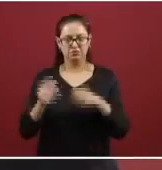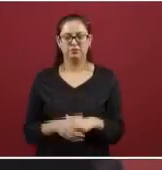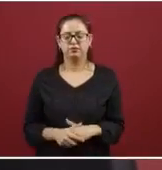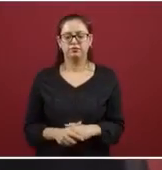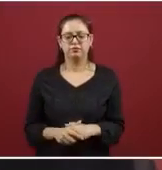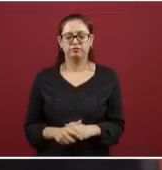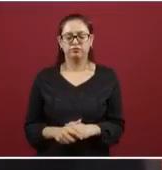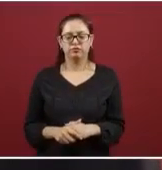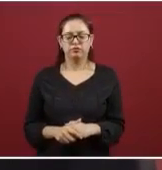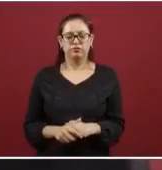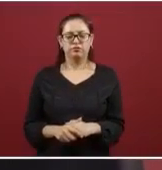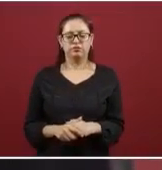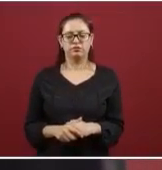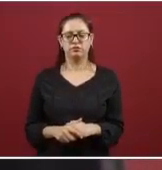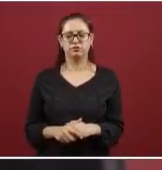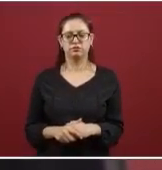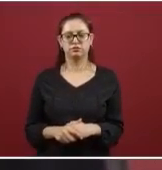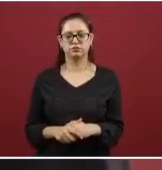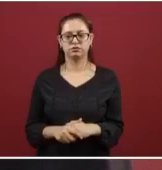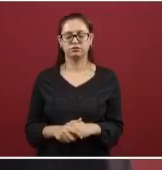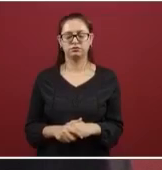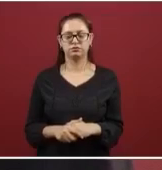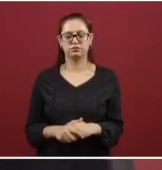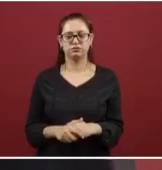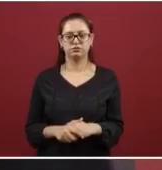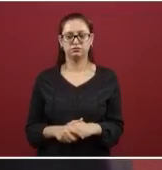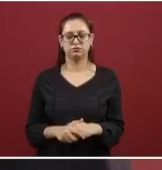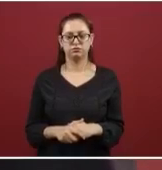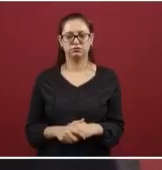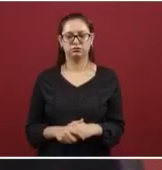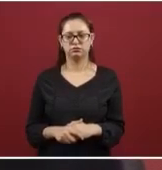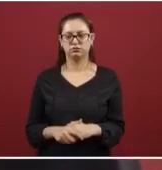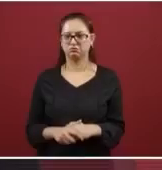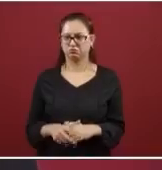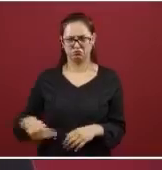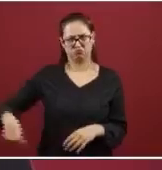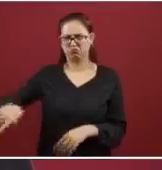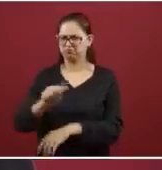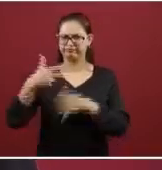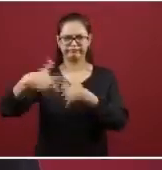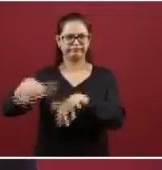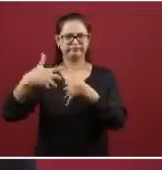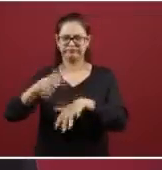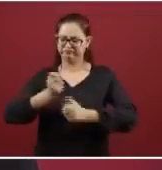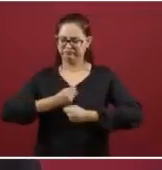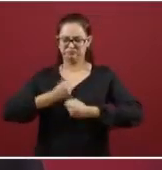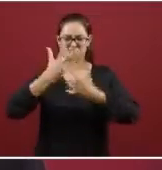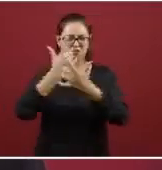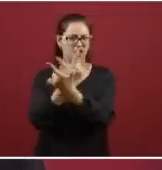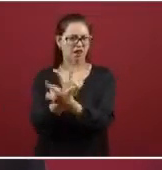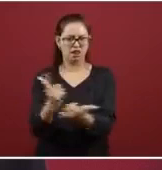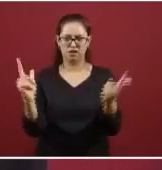van a expresarse con libertad todos los